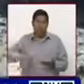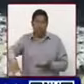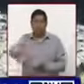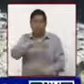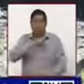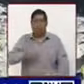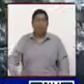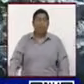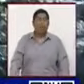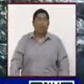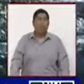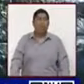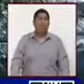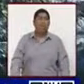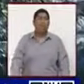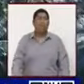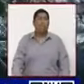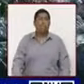sector.